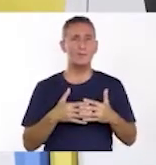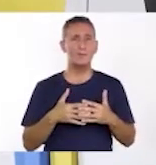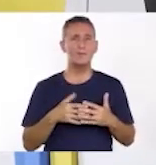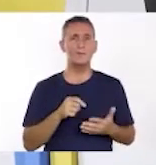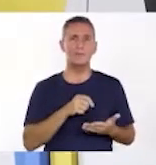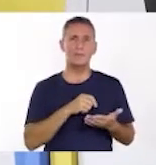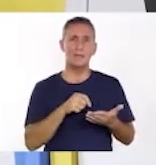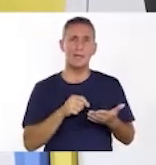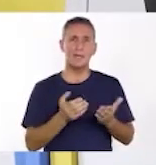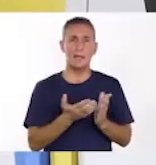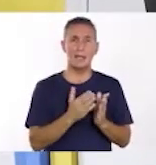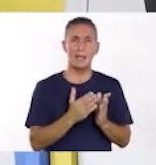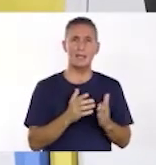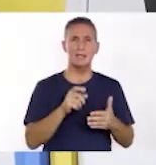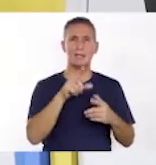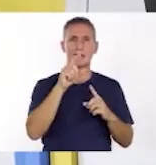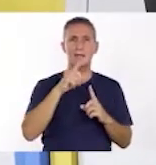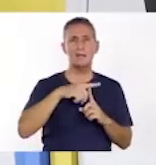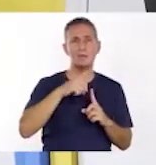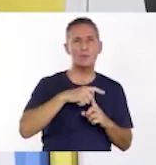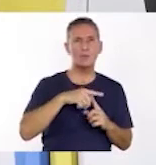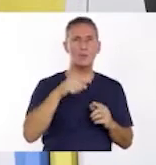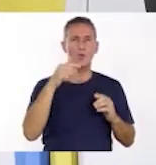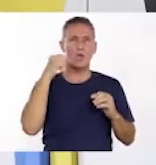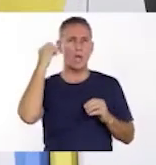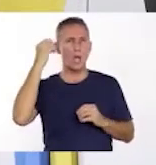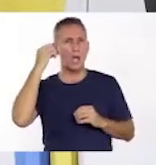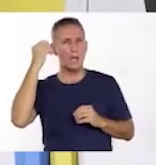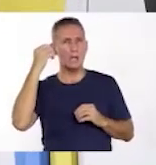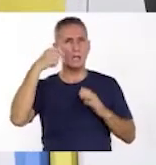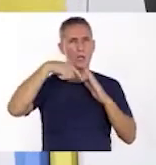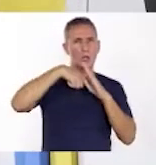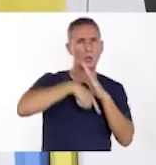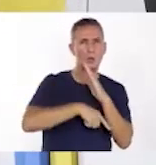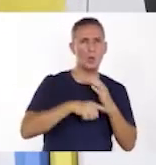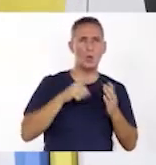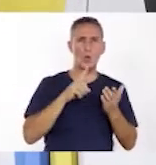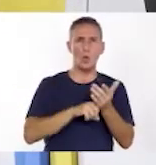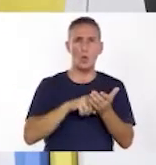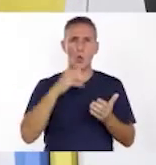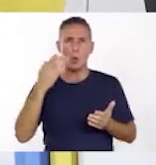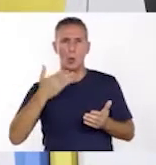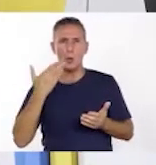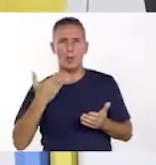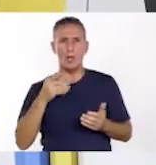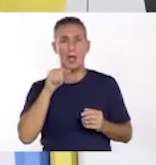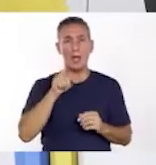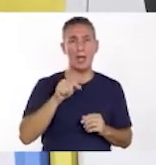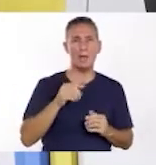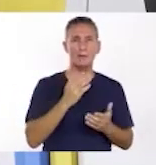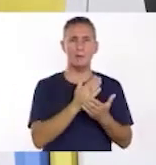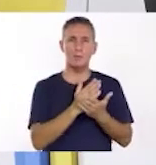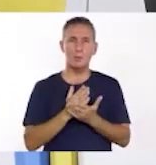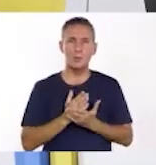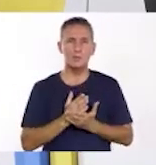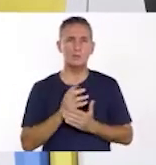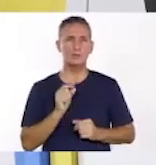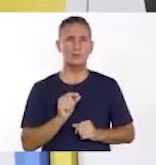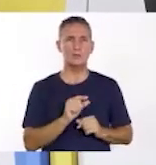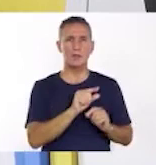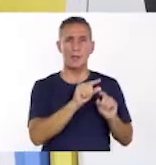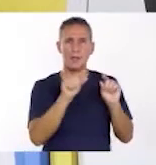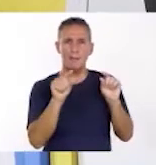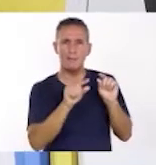texto, analizando, profundizando sus poemas. Ahí vamos a estudiar